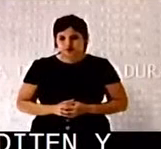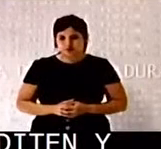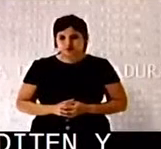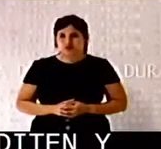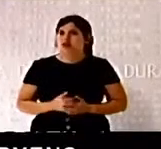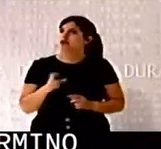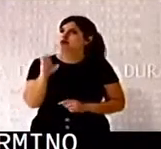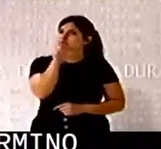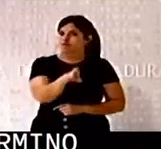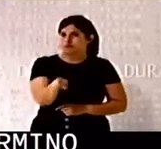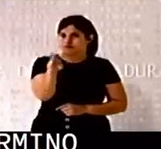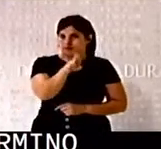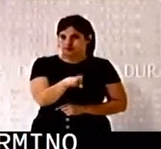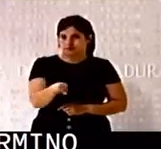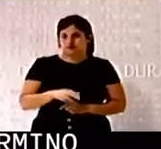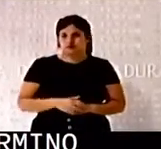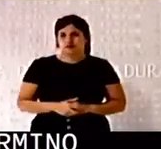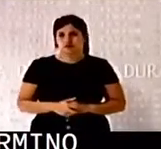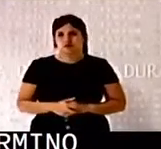Insisto,